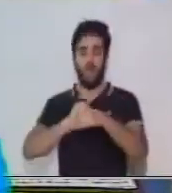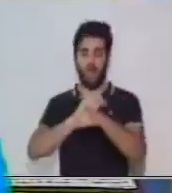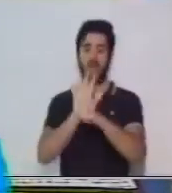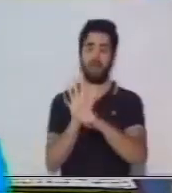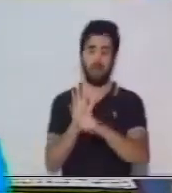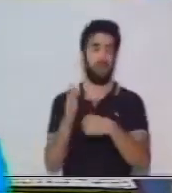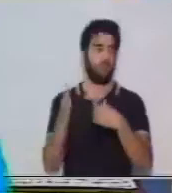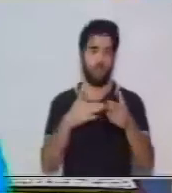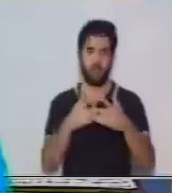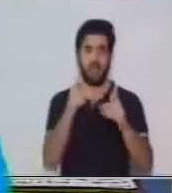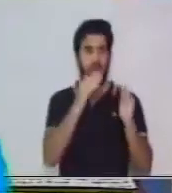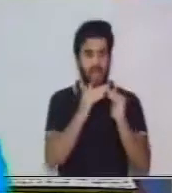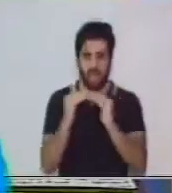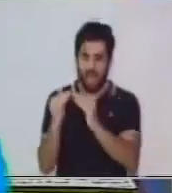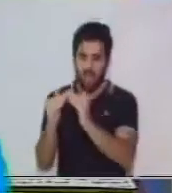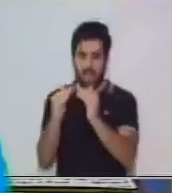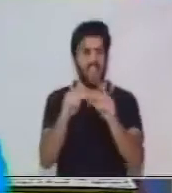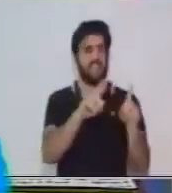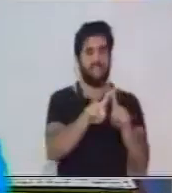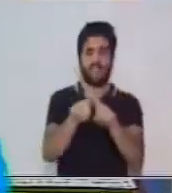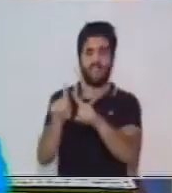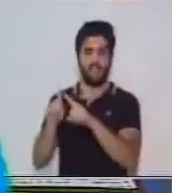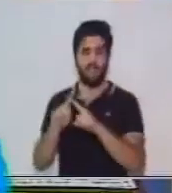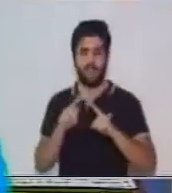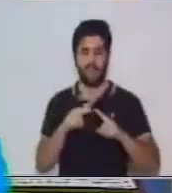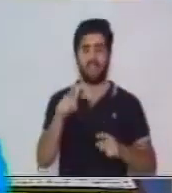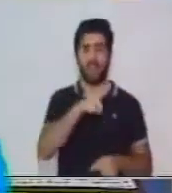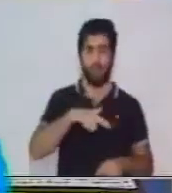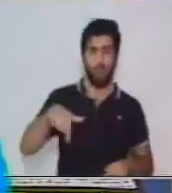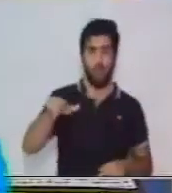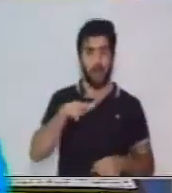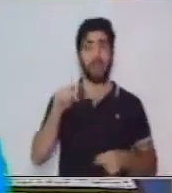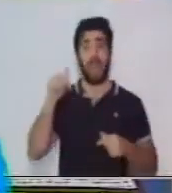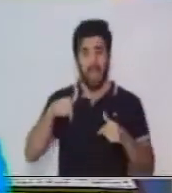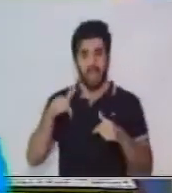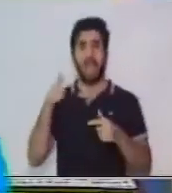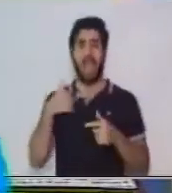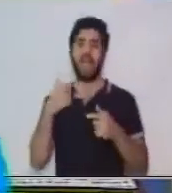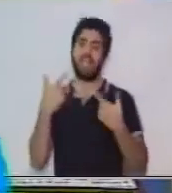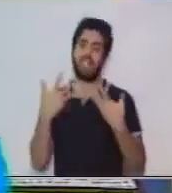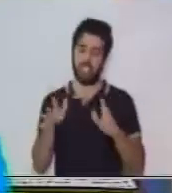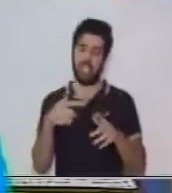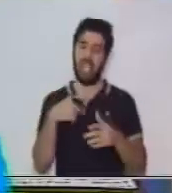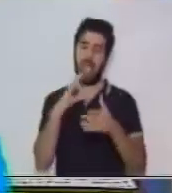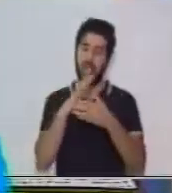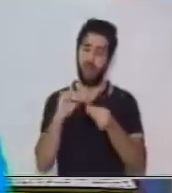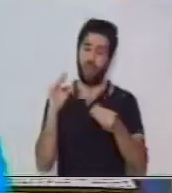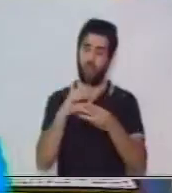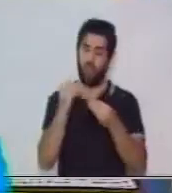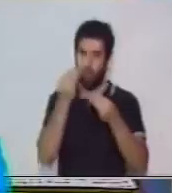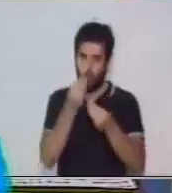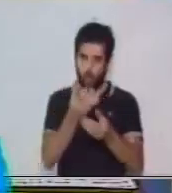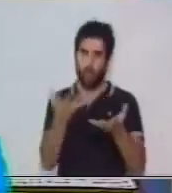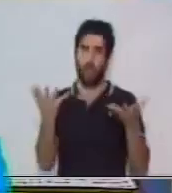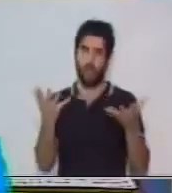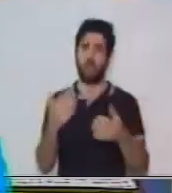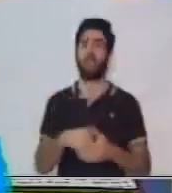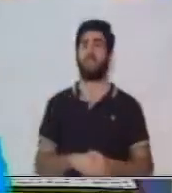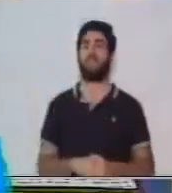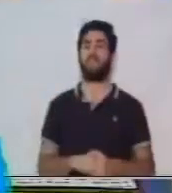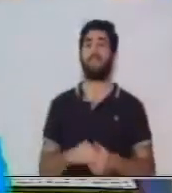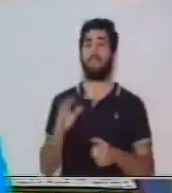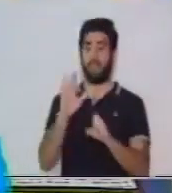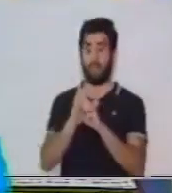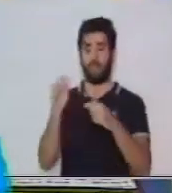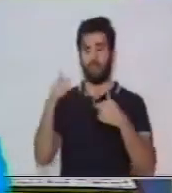ambientes de la casa. ¿Ya ves? Desde acá ya te estoy haciendo una narración y si te das cuenta, pues yo que soy la